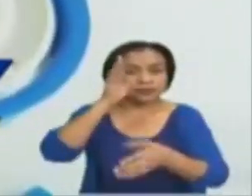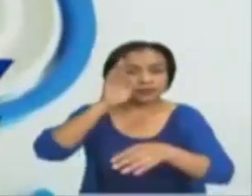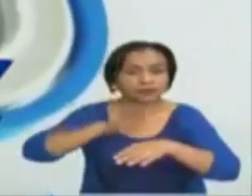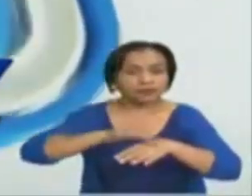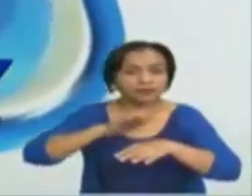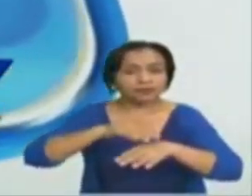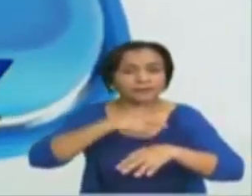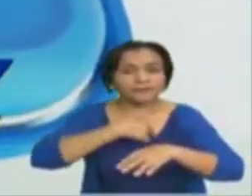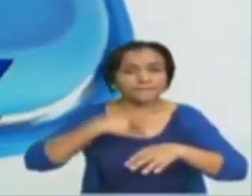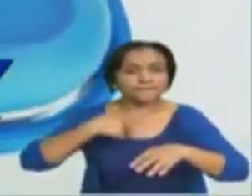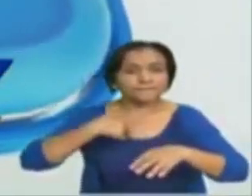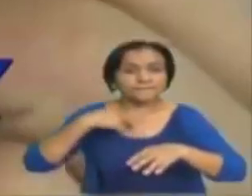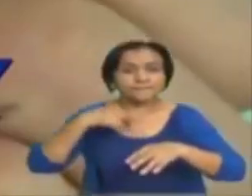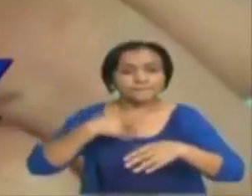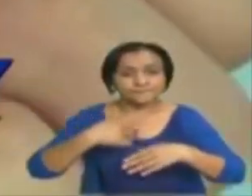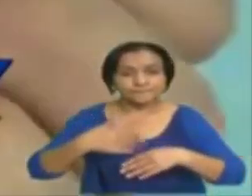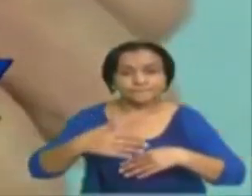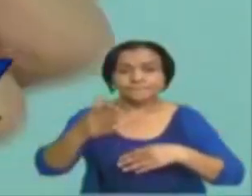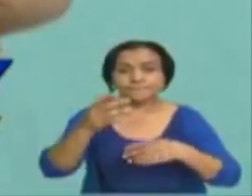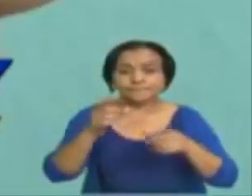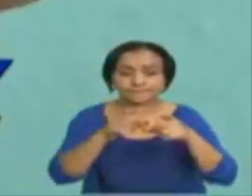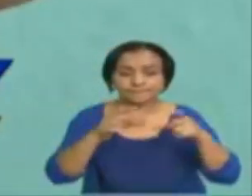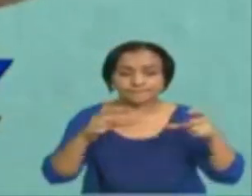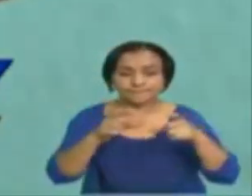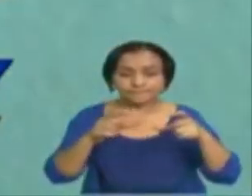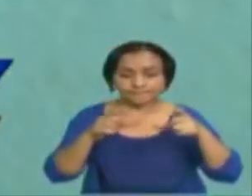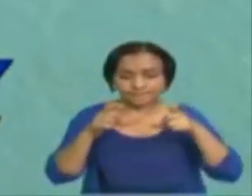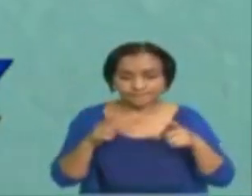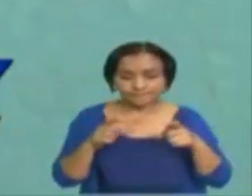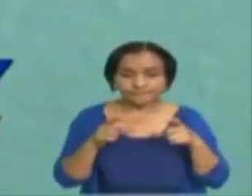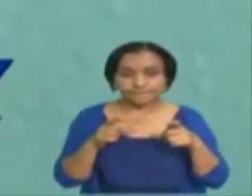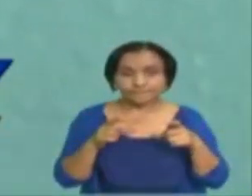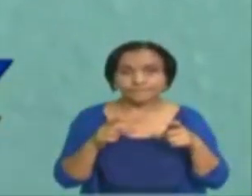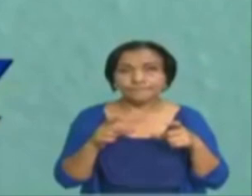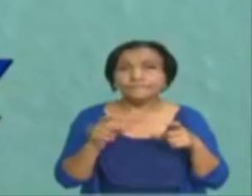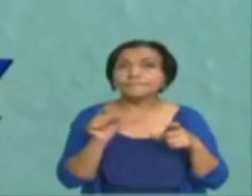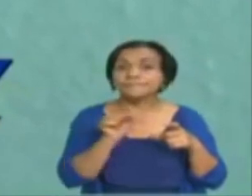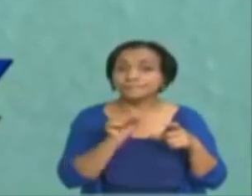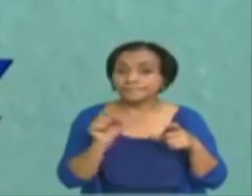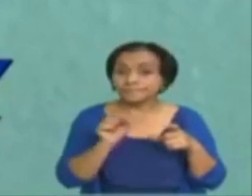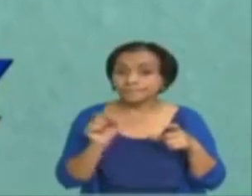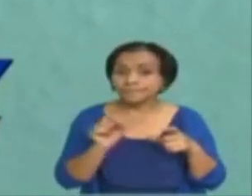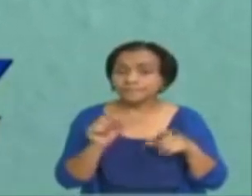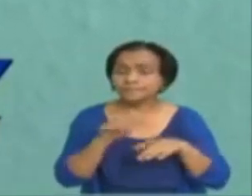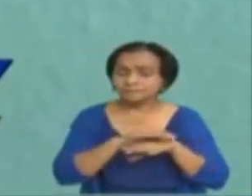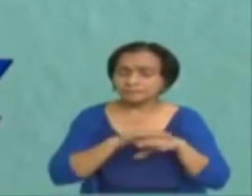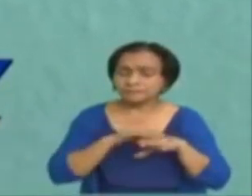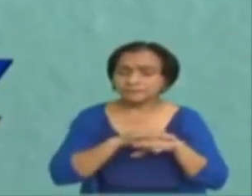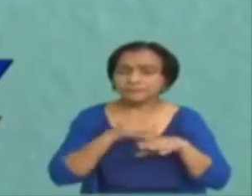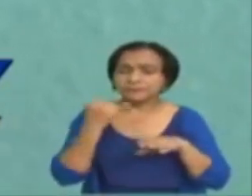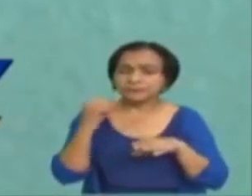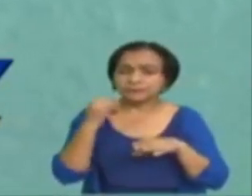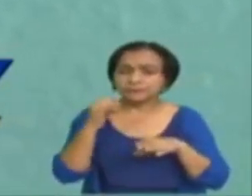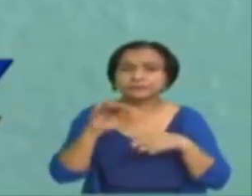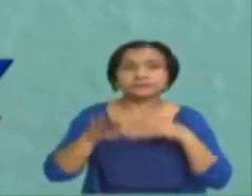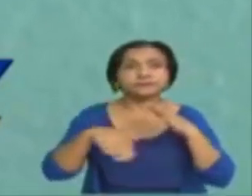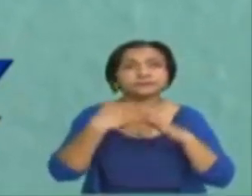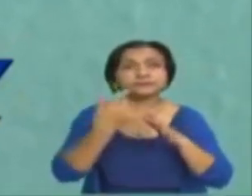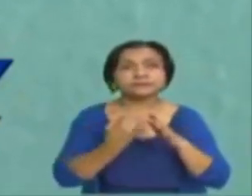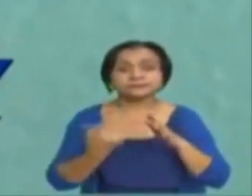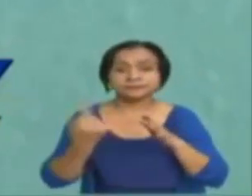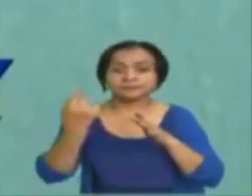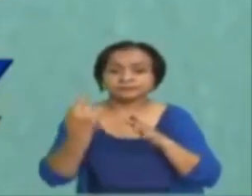Este martes se dio inicio a la segunda fase de aplicación del fármaco Covishield o vacuna de COVID-19 en Managua y León.